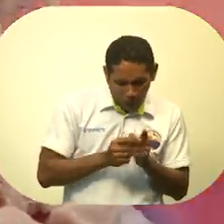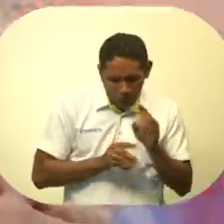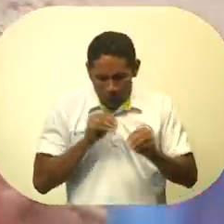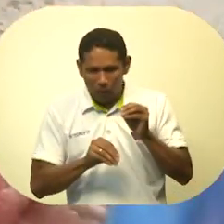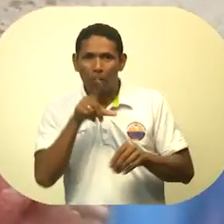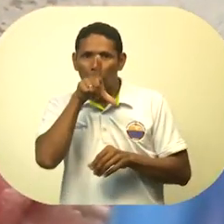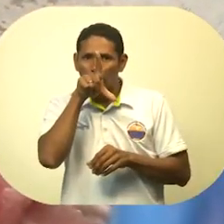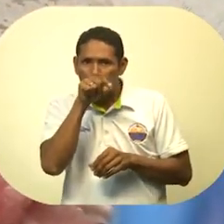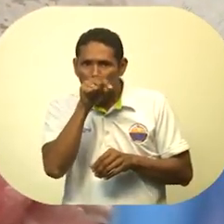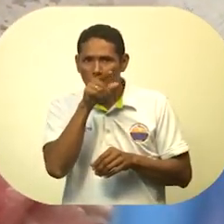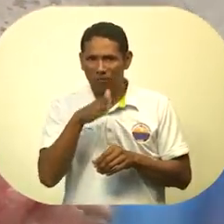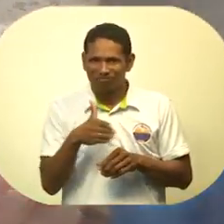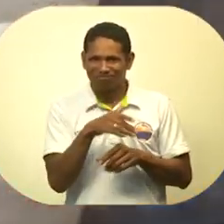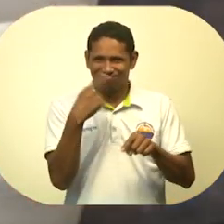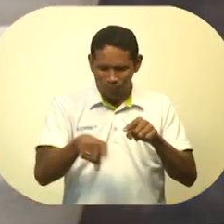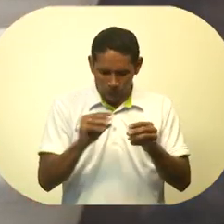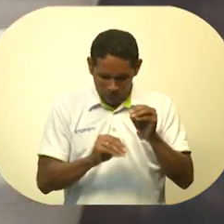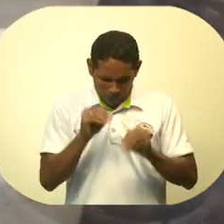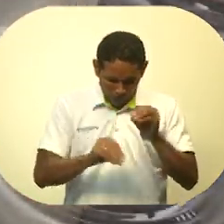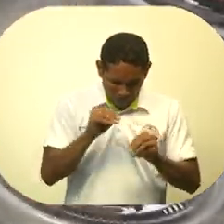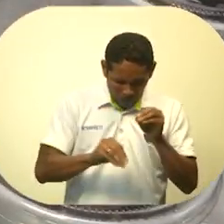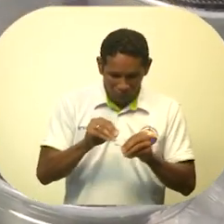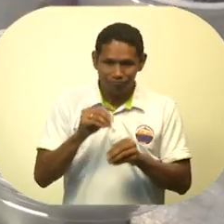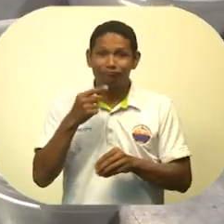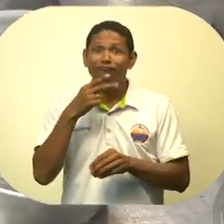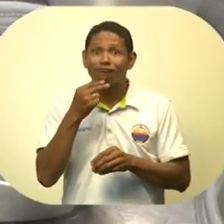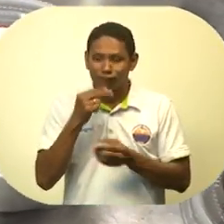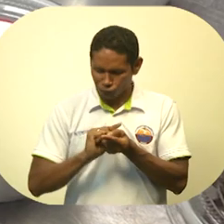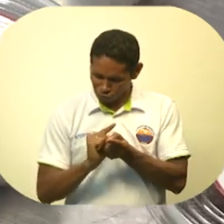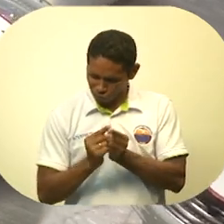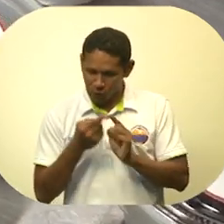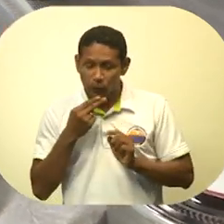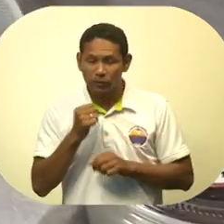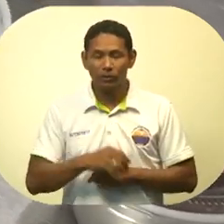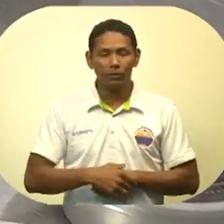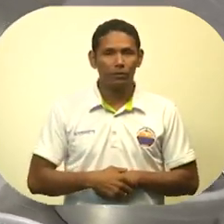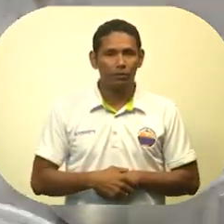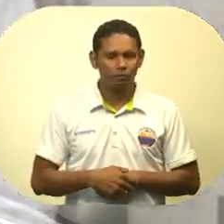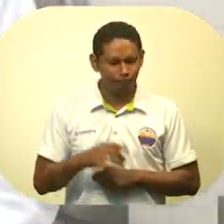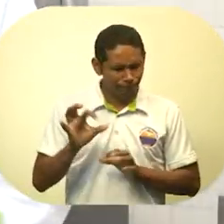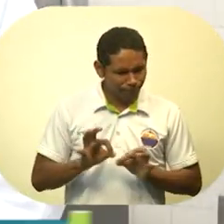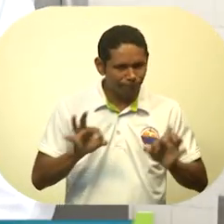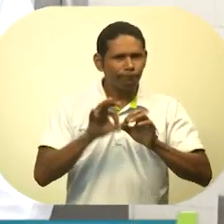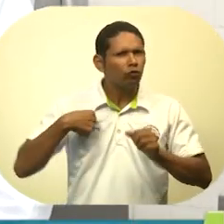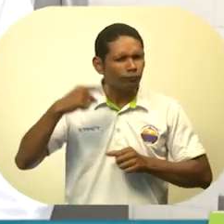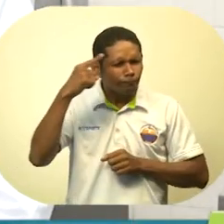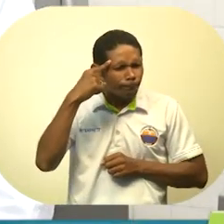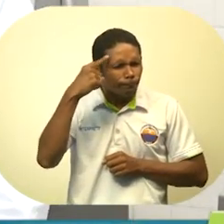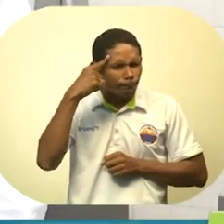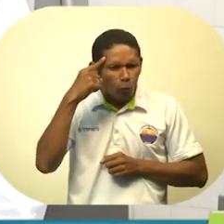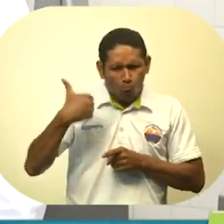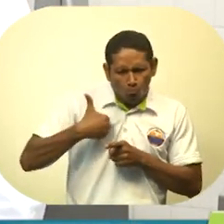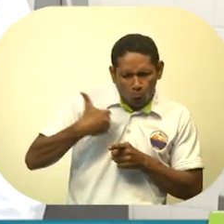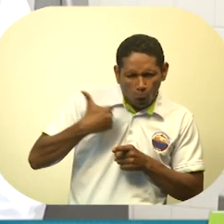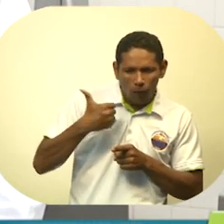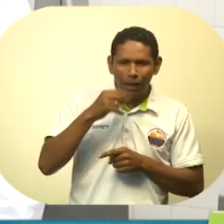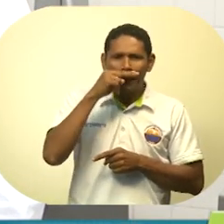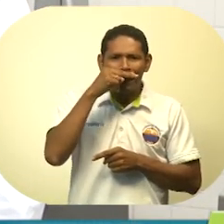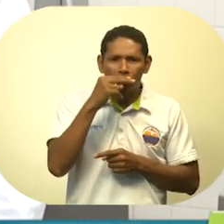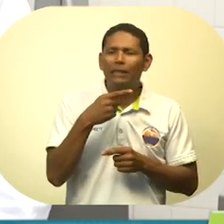res, cerdo o pollo y caramelo de base proteica así obtenido. Había que llegar a los niños o a los adolescentes que estaban